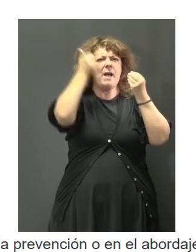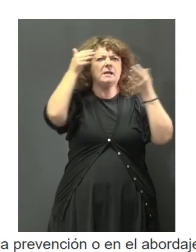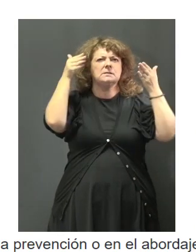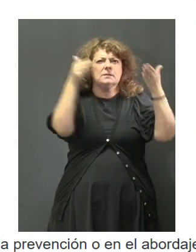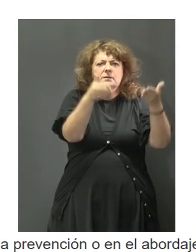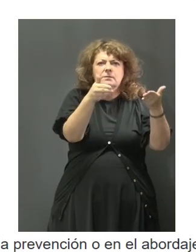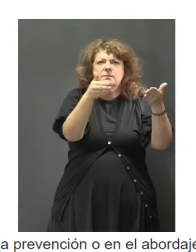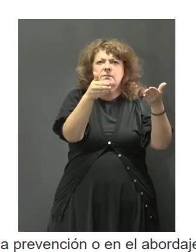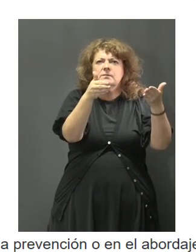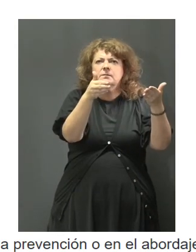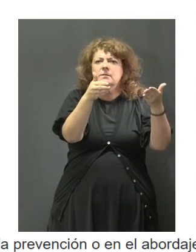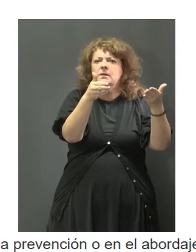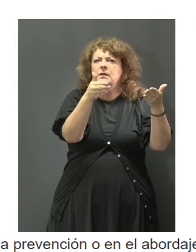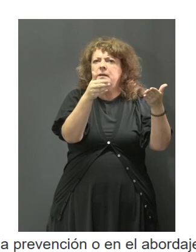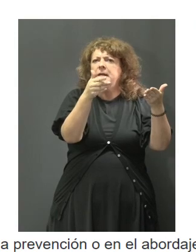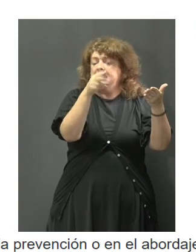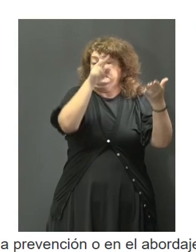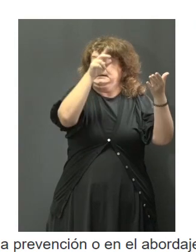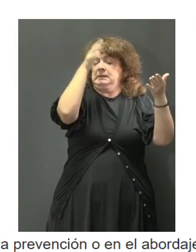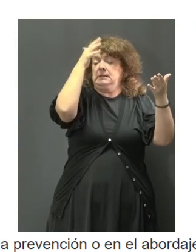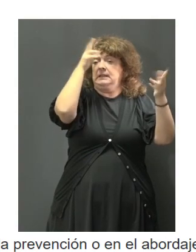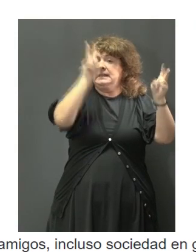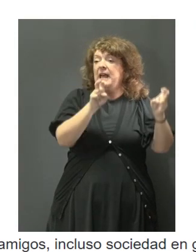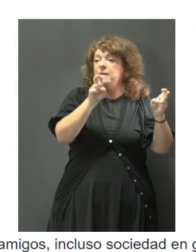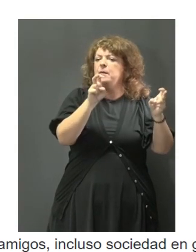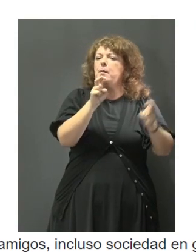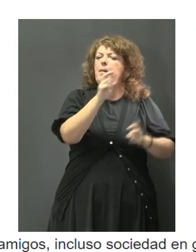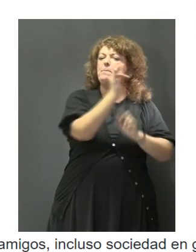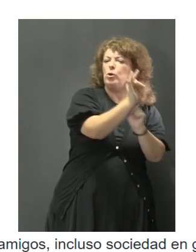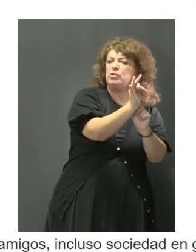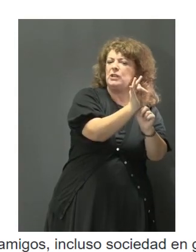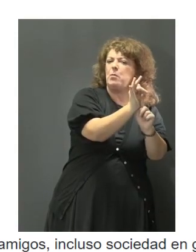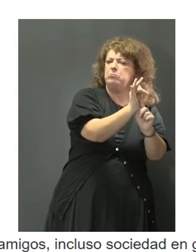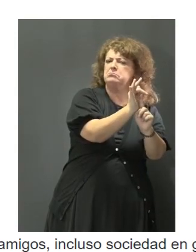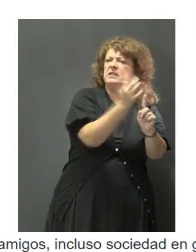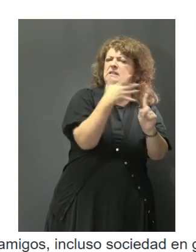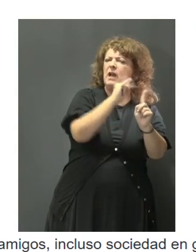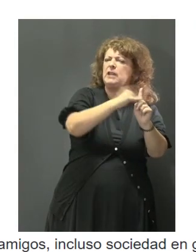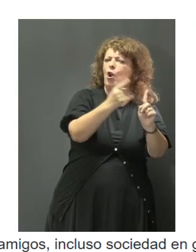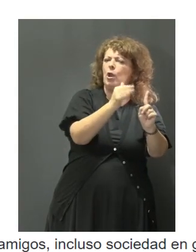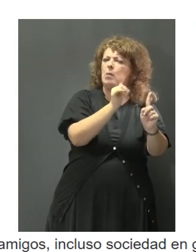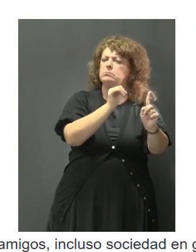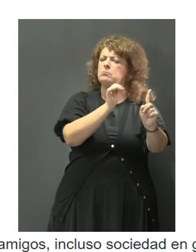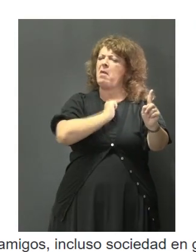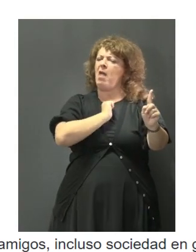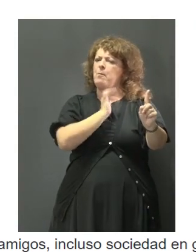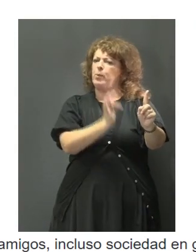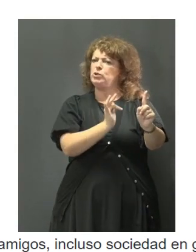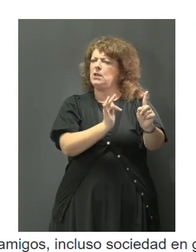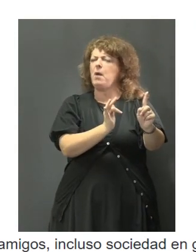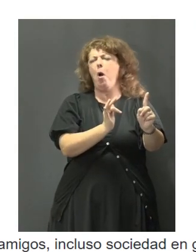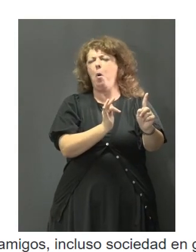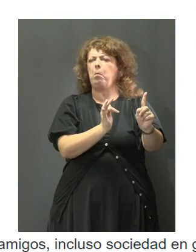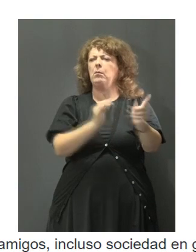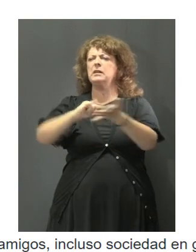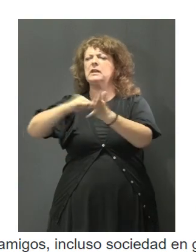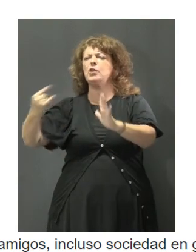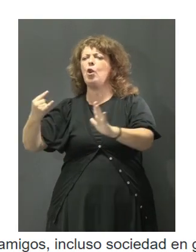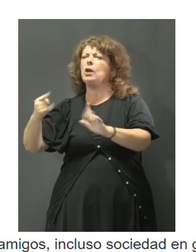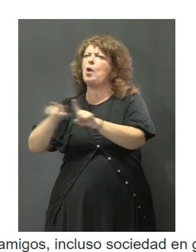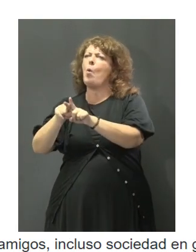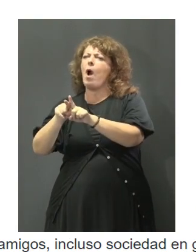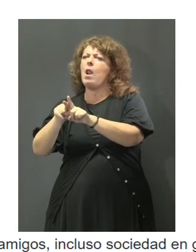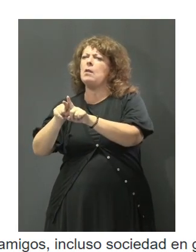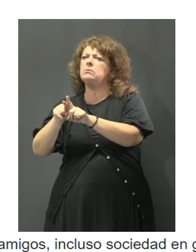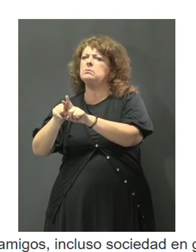vertiente de la que seguramente nos hablaréis, vertiente en positivo, impacto en positivo? ¿O se ve la tecnología como un